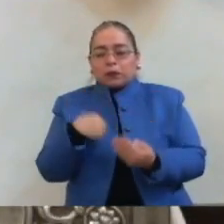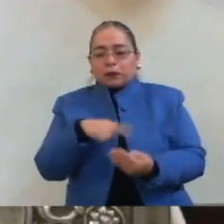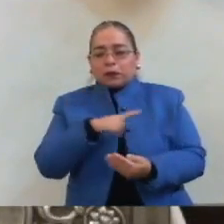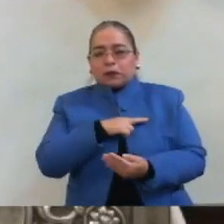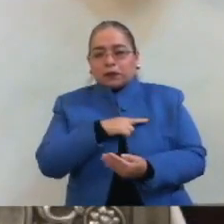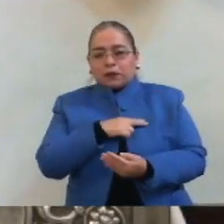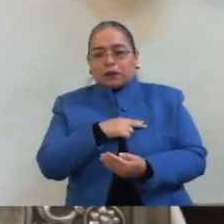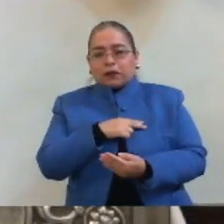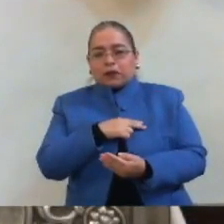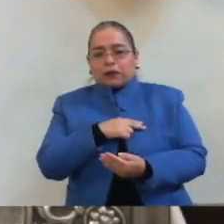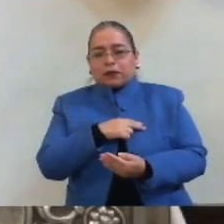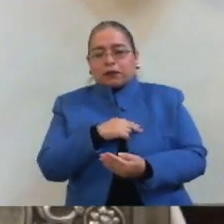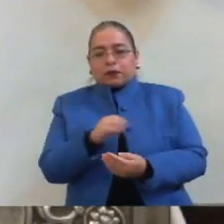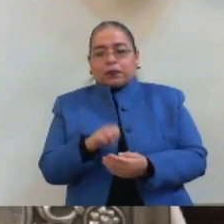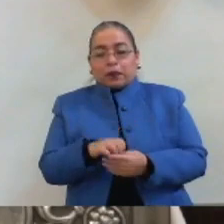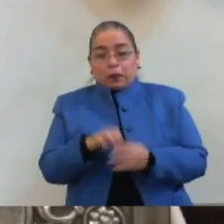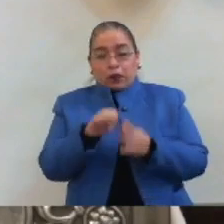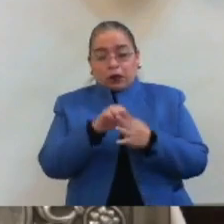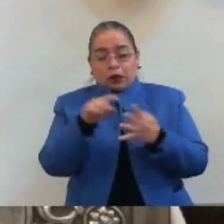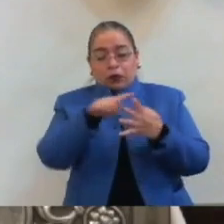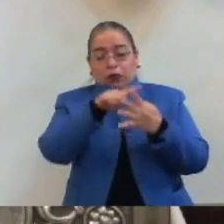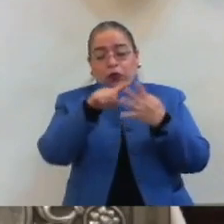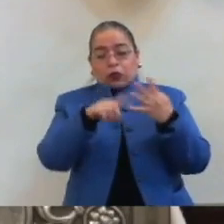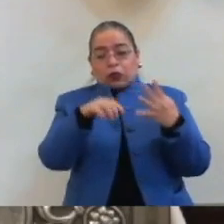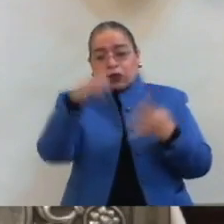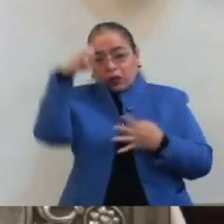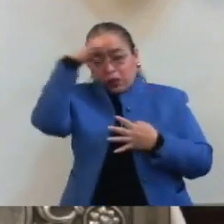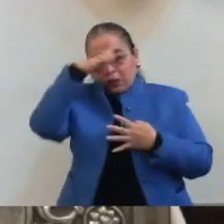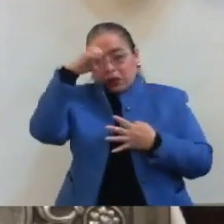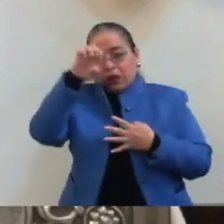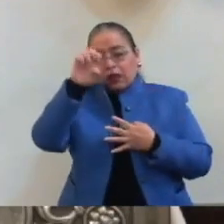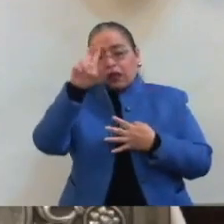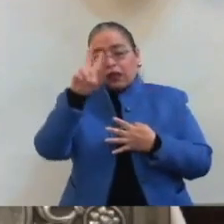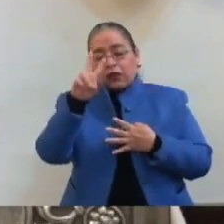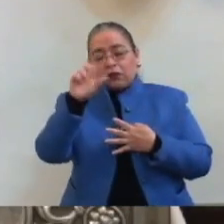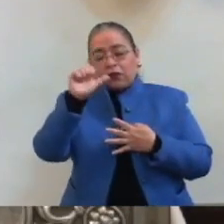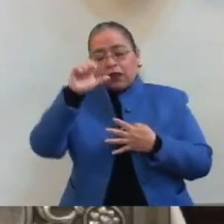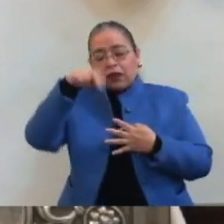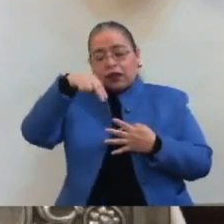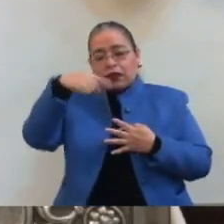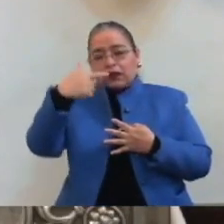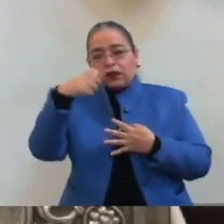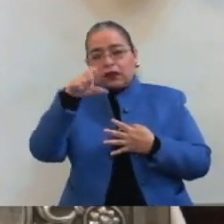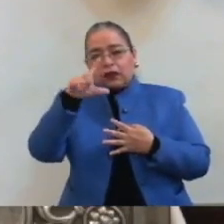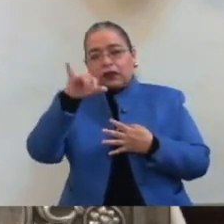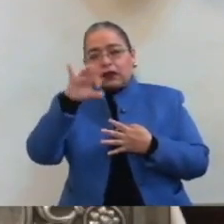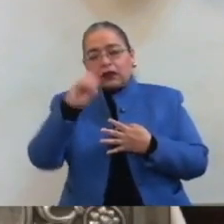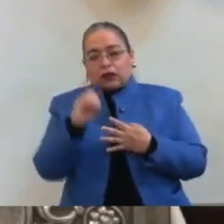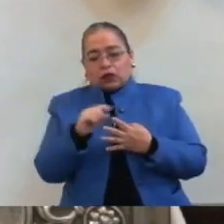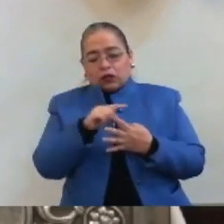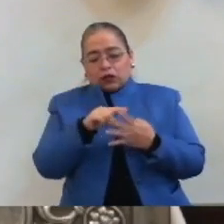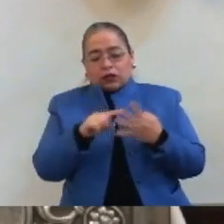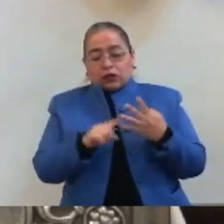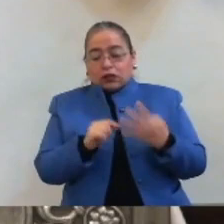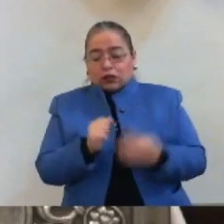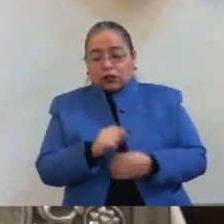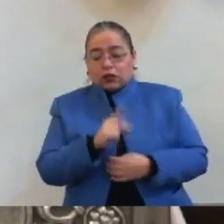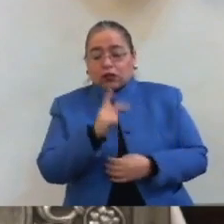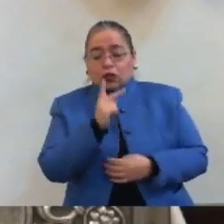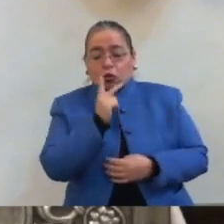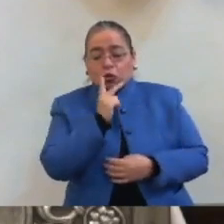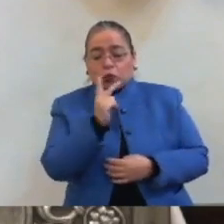los evangelios son la ampliación de esas cuatro palabras